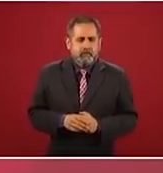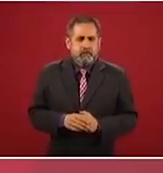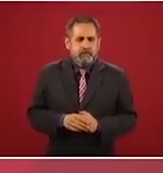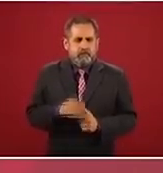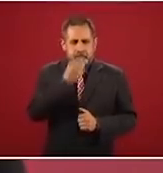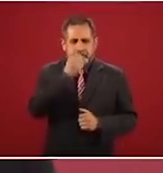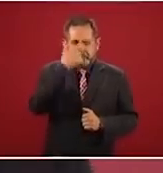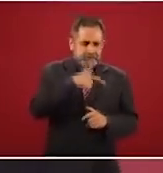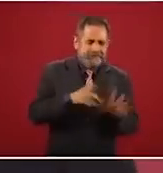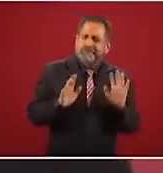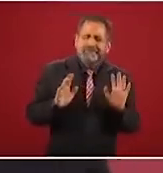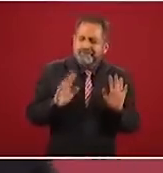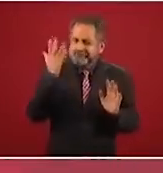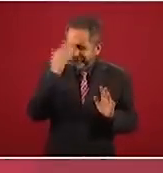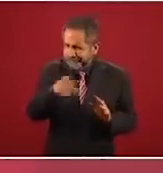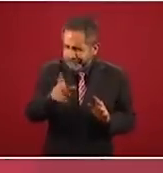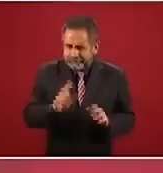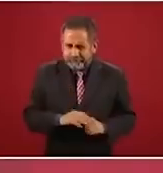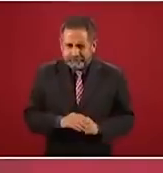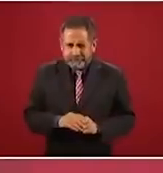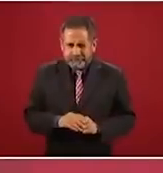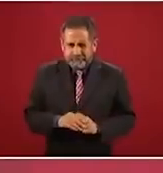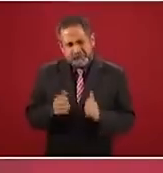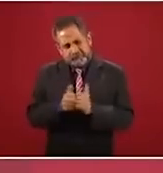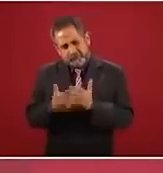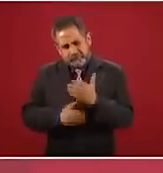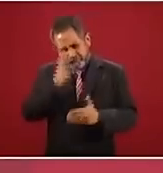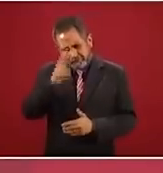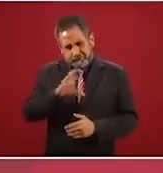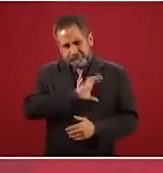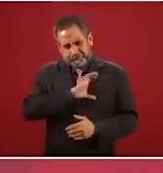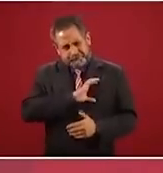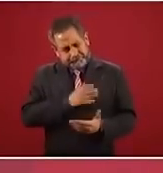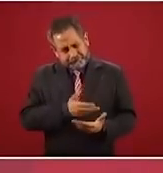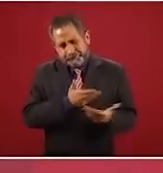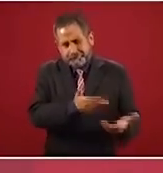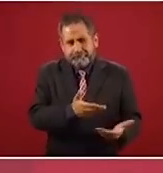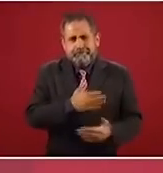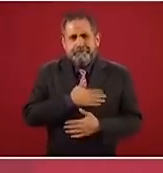la cena, o sea, con todo respeto y cariño,